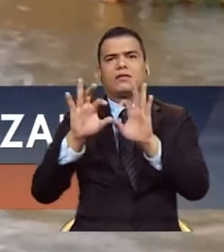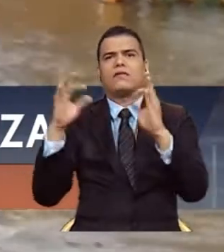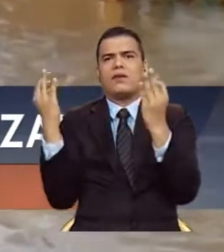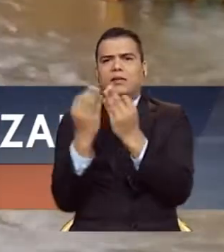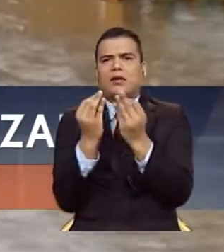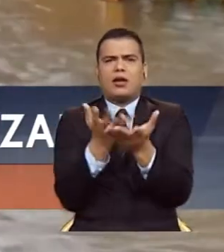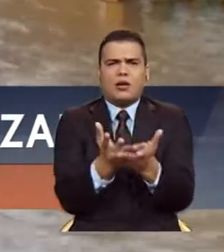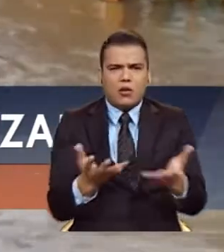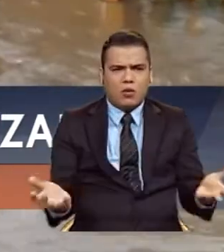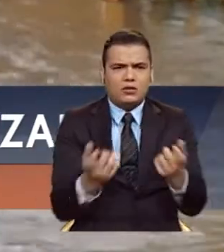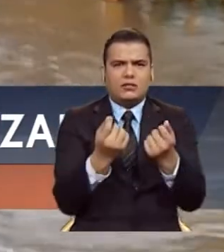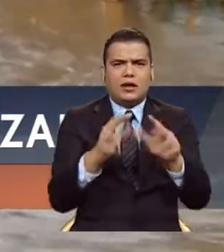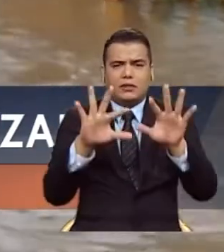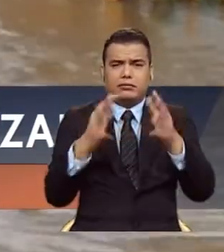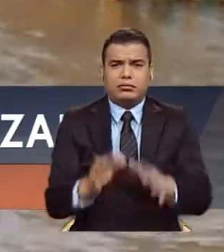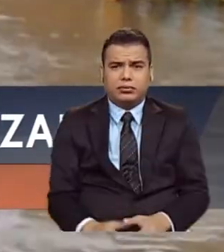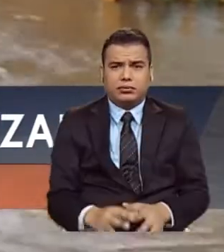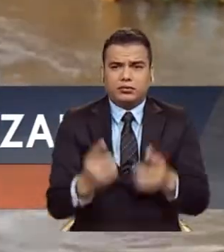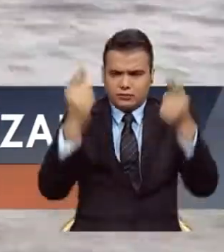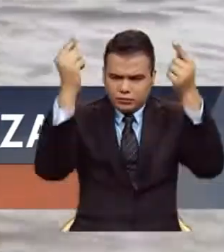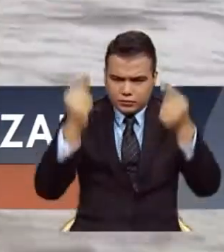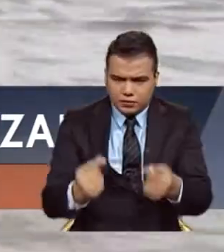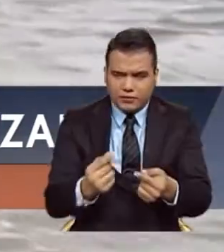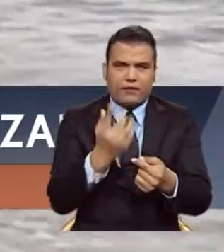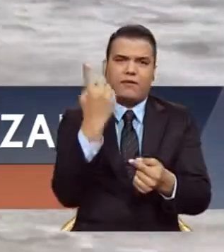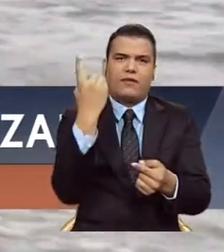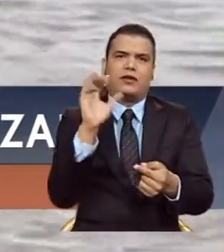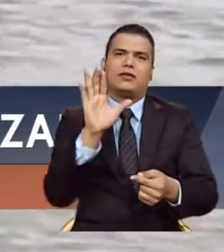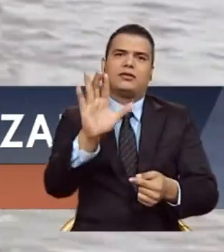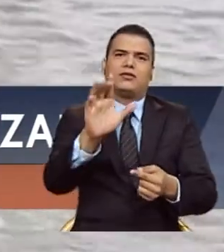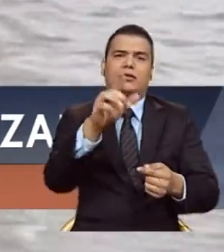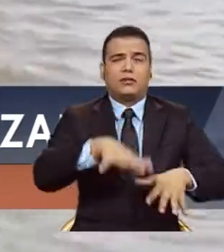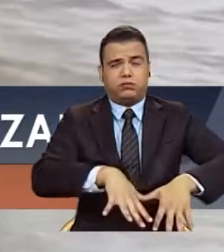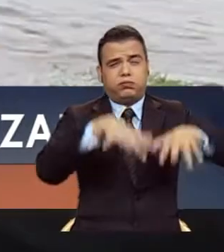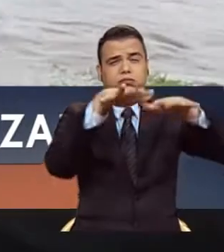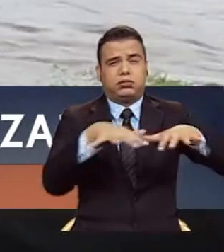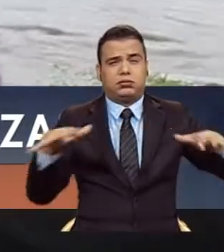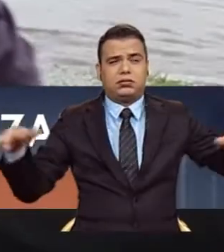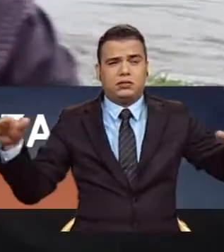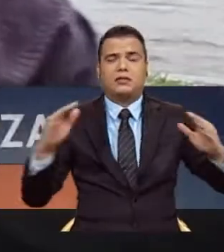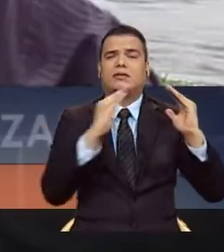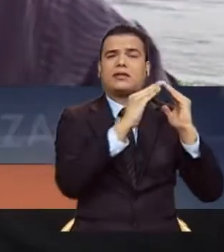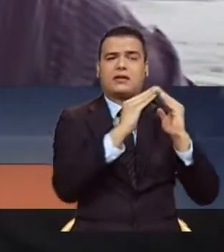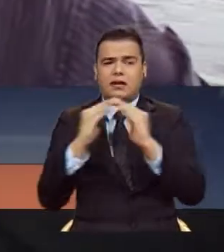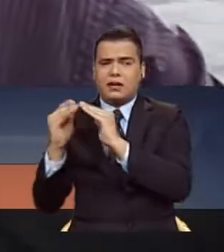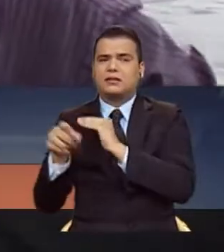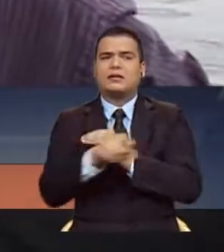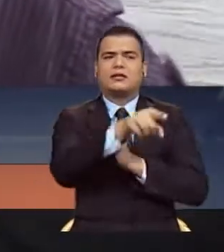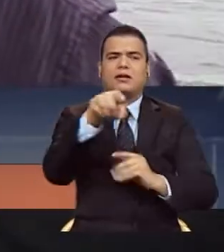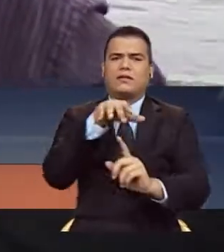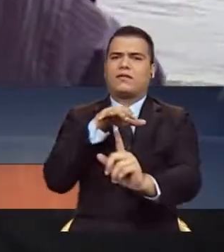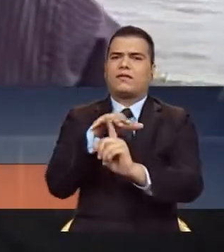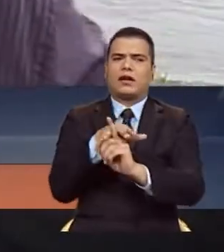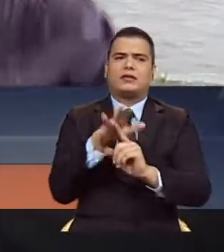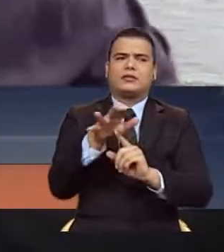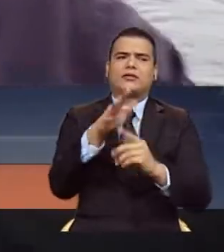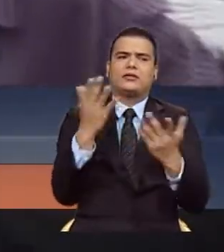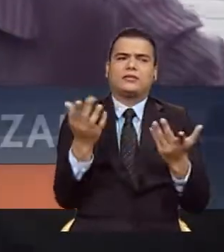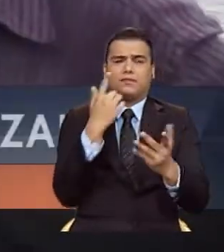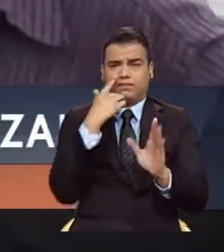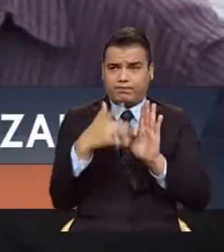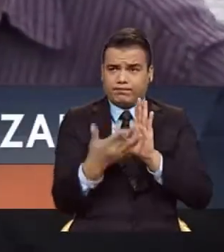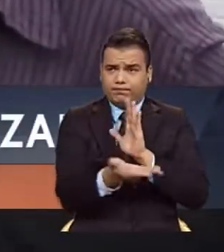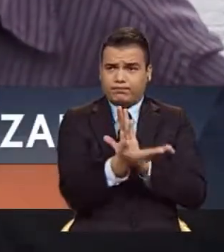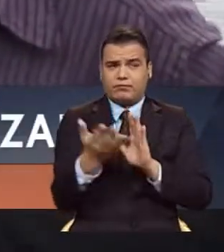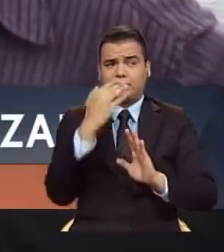pérdidas materiales que aún no han sido evaluadas. Debido a la inundación hay varias casas que se han visto afectadas, se les ha entrado el agua, como ven